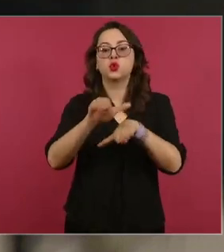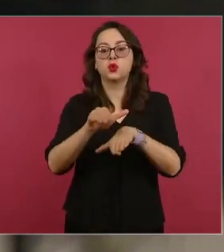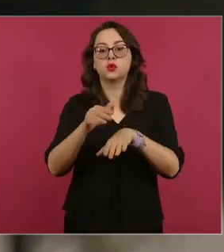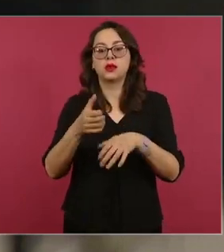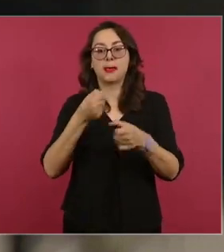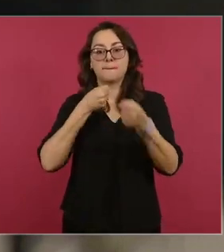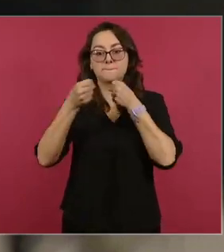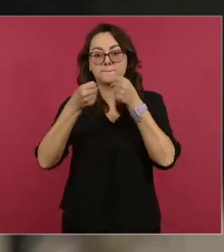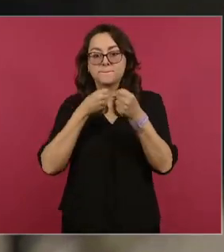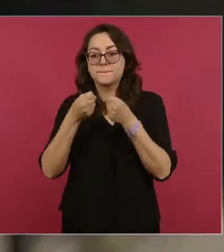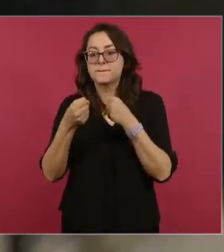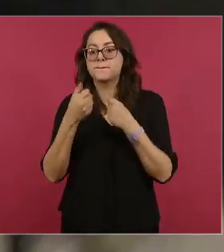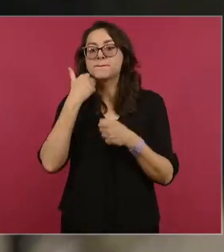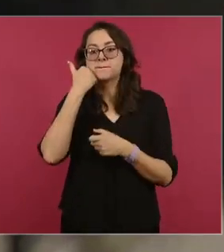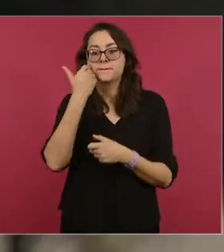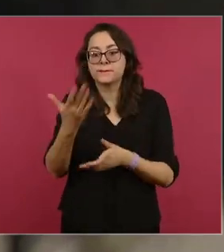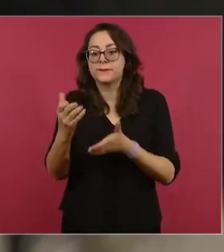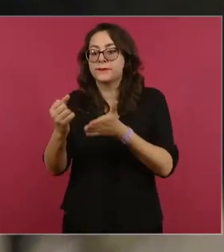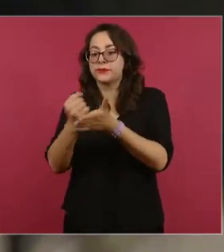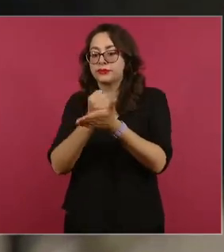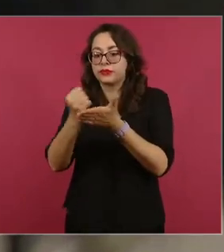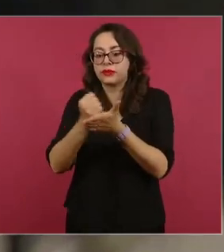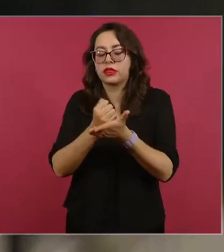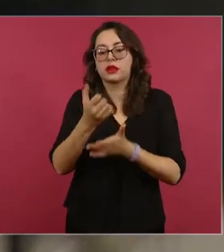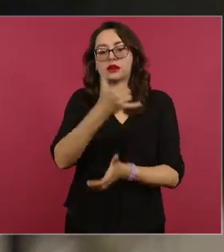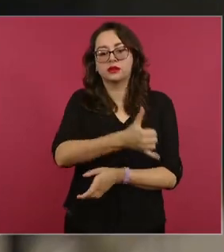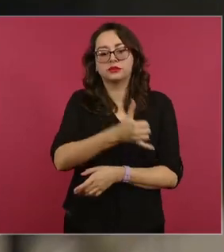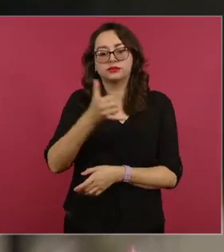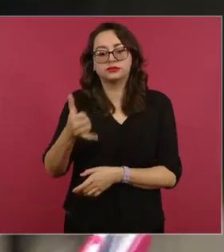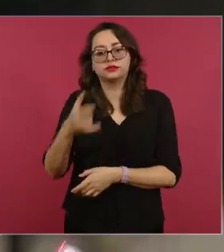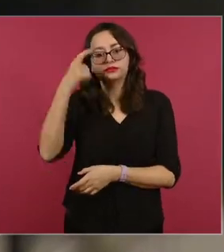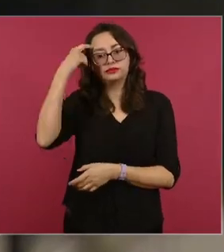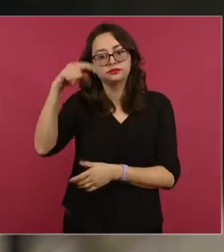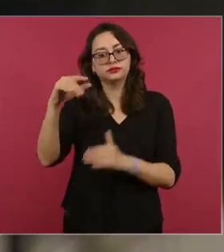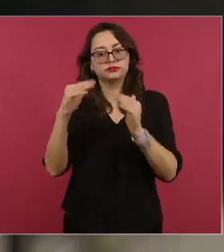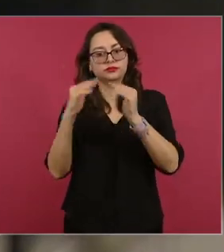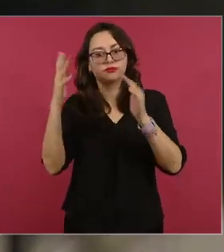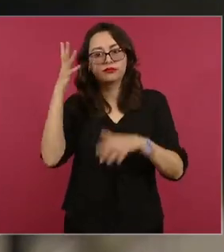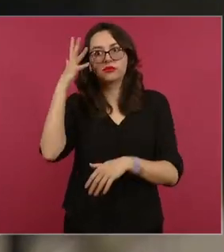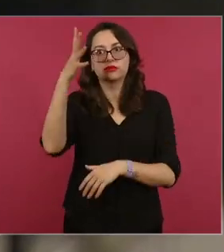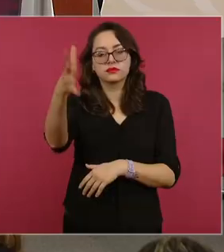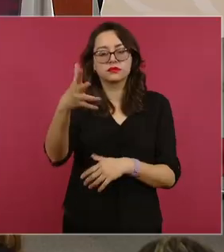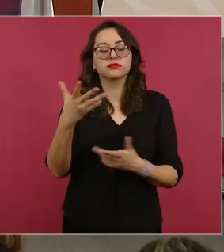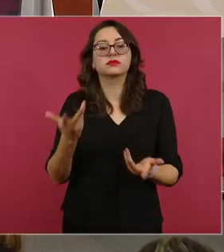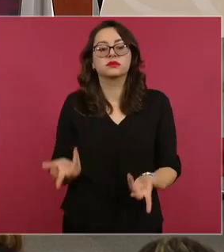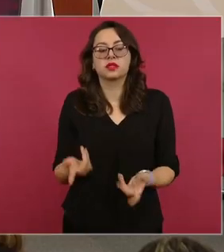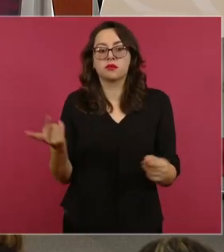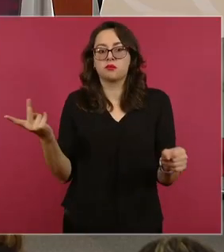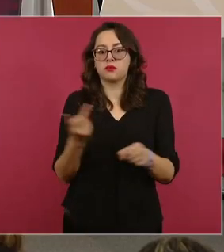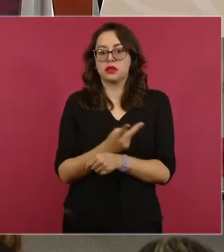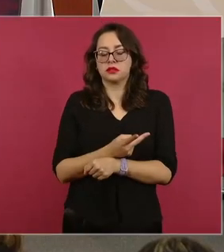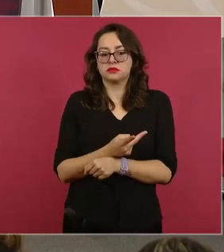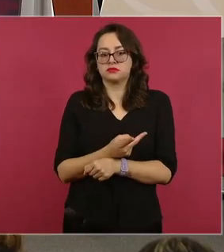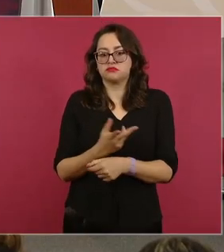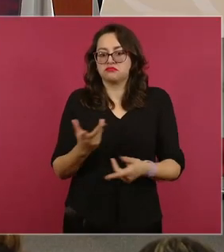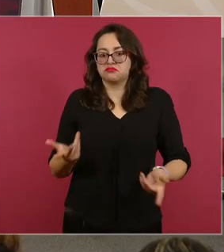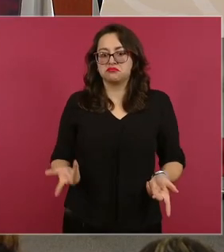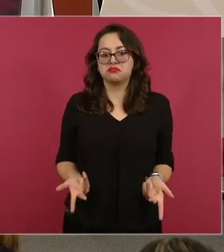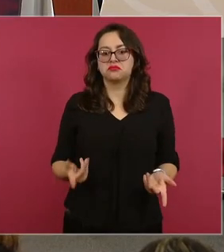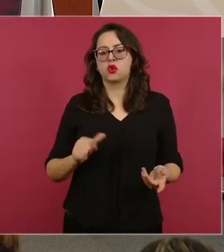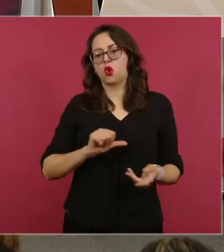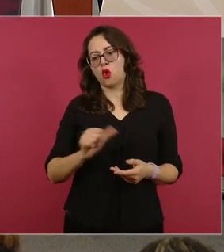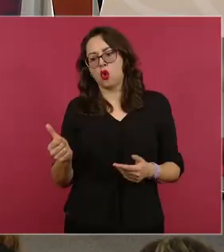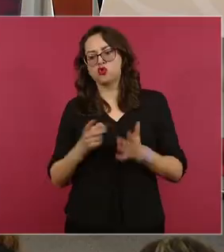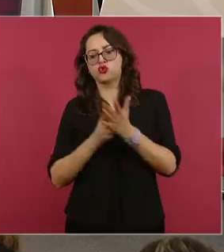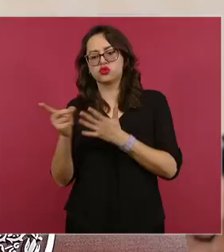poder tener acceso a cuentas de una vivienda a futuro. Ese es el tema, porque de lo demás, de prestaciones,